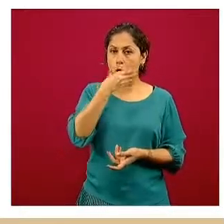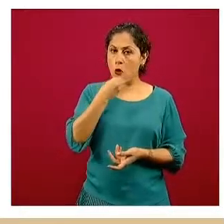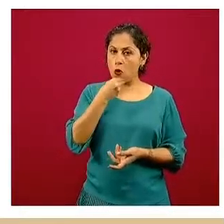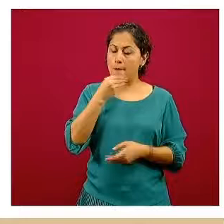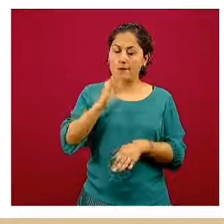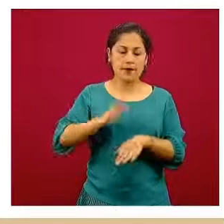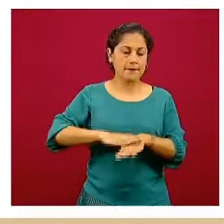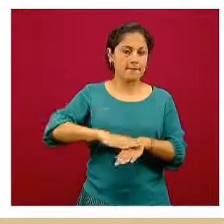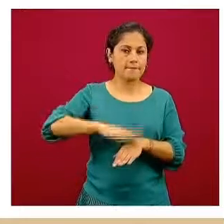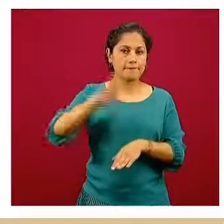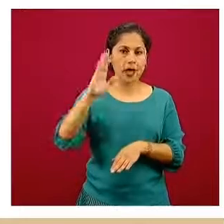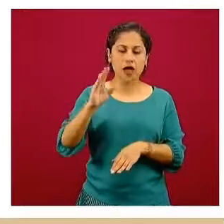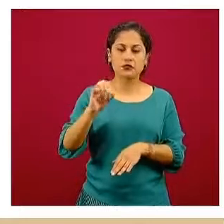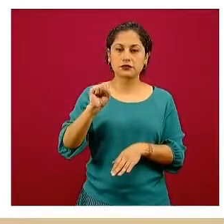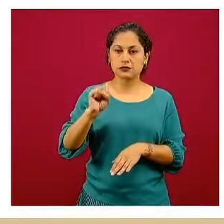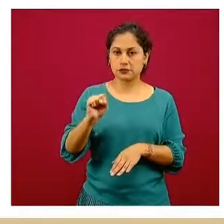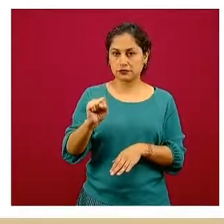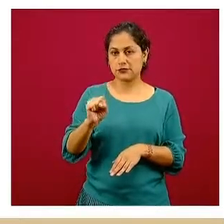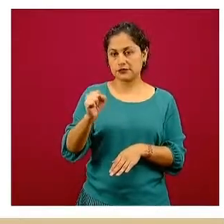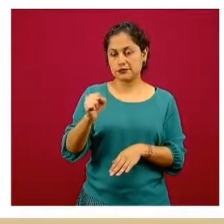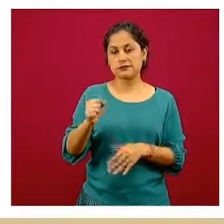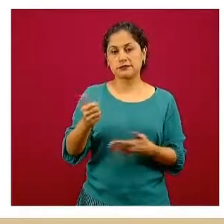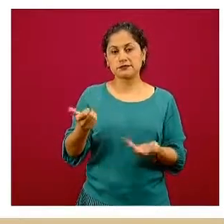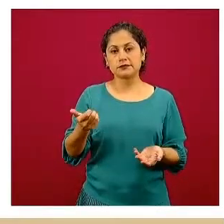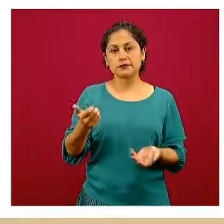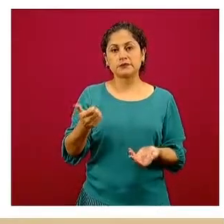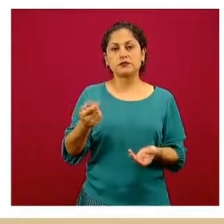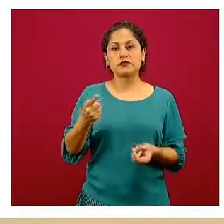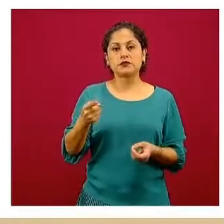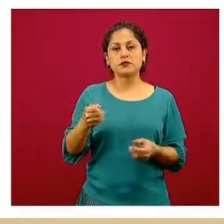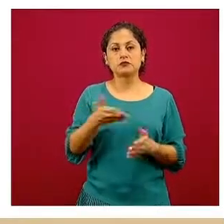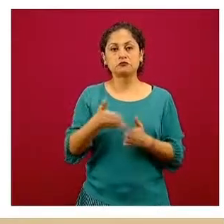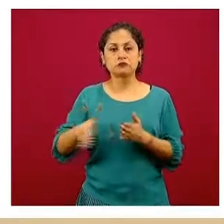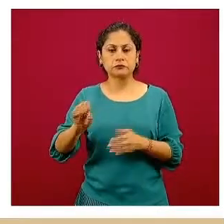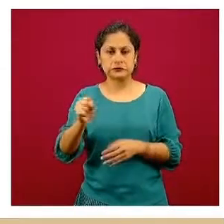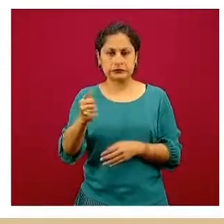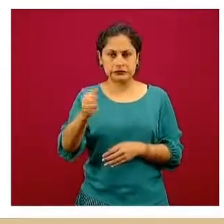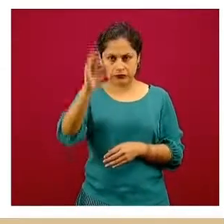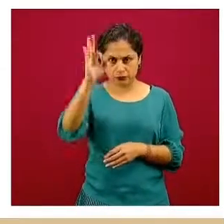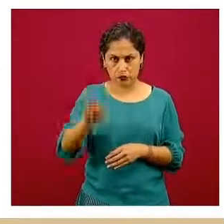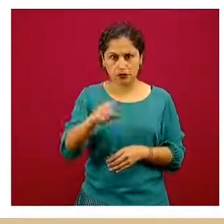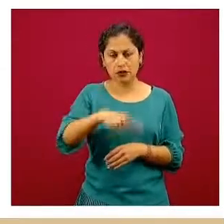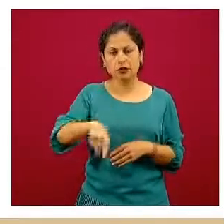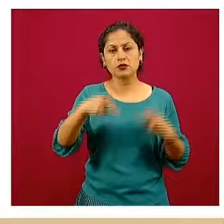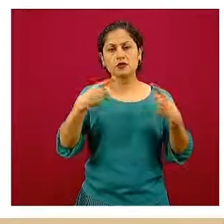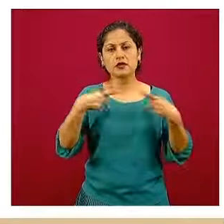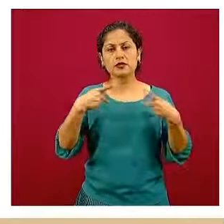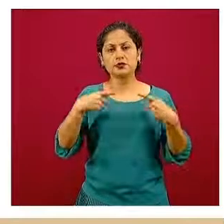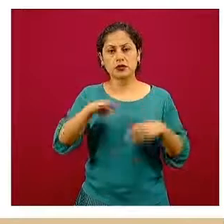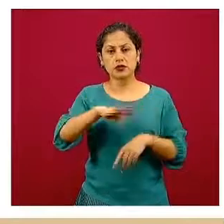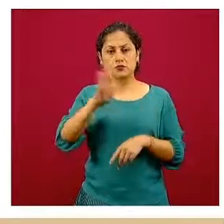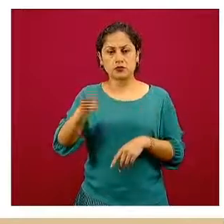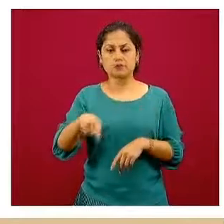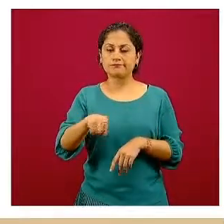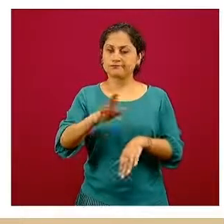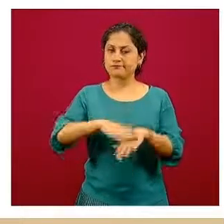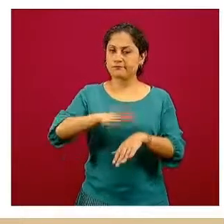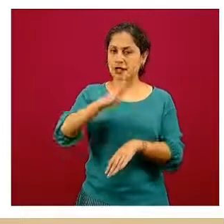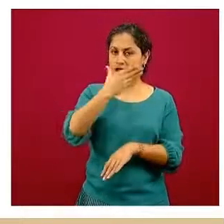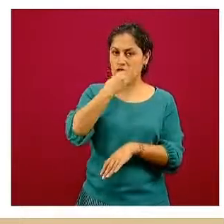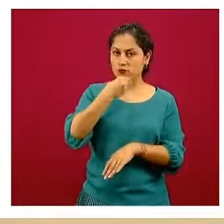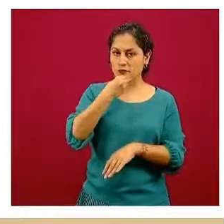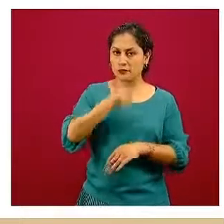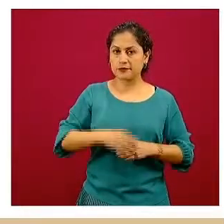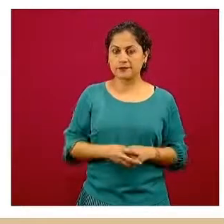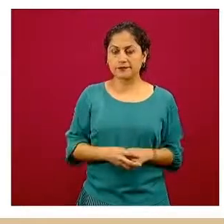es claramente mayor. Prácticamente hemos visto que las 2/3 partes de las defunciones suceden en los hombres,